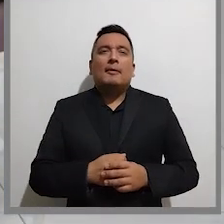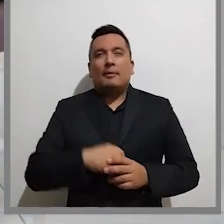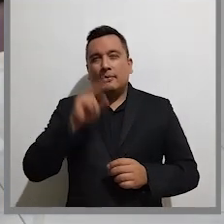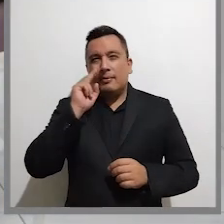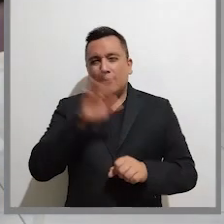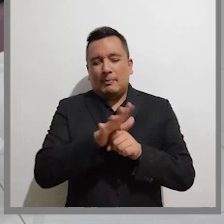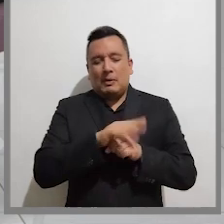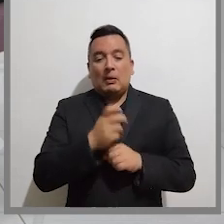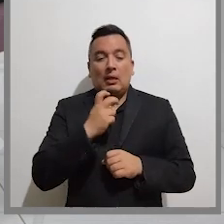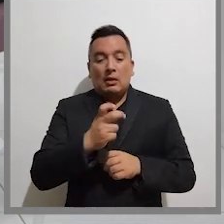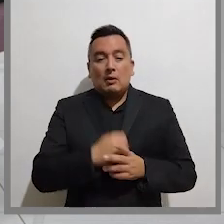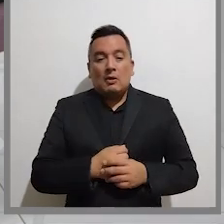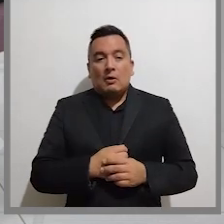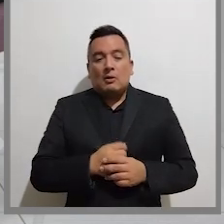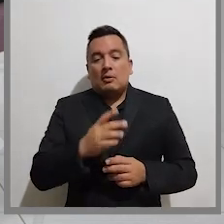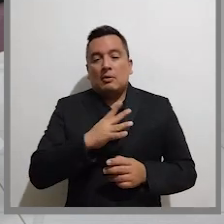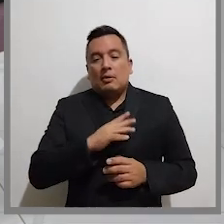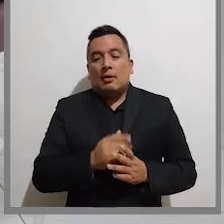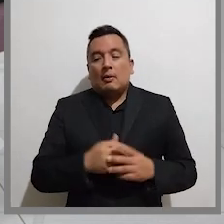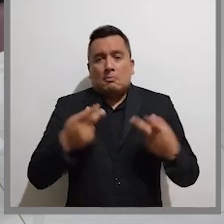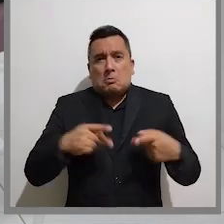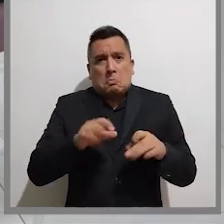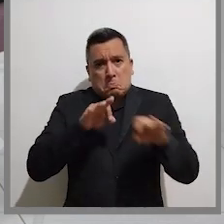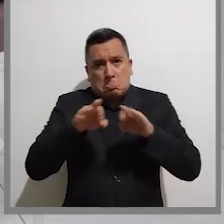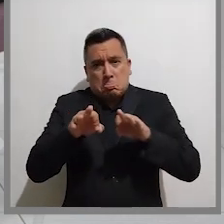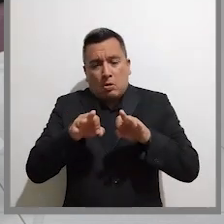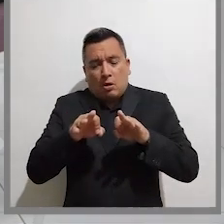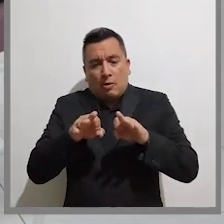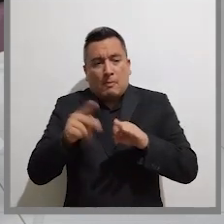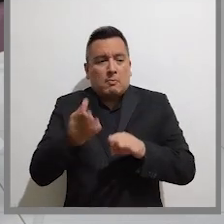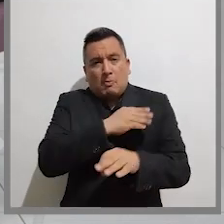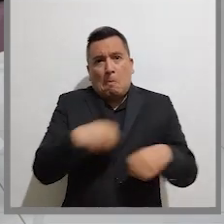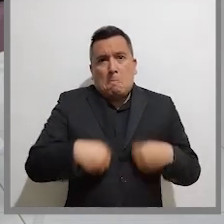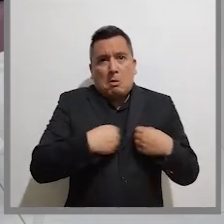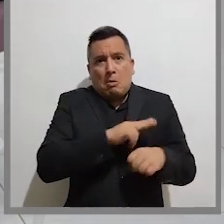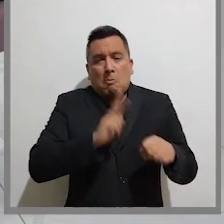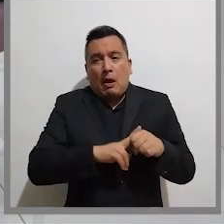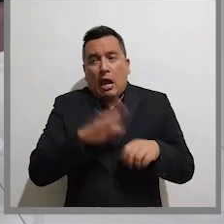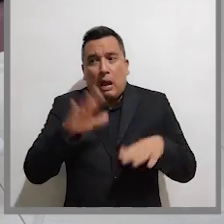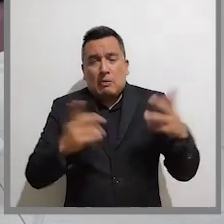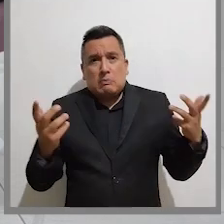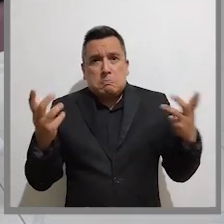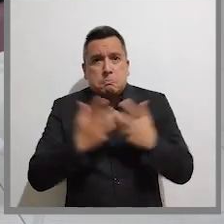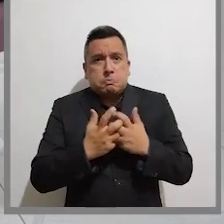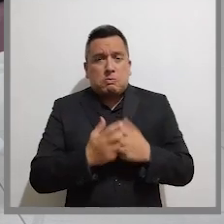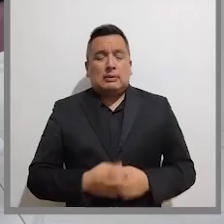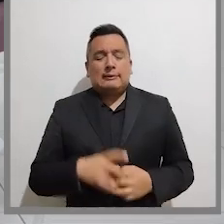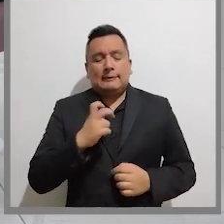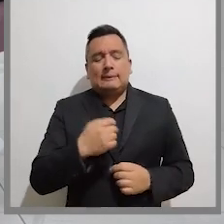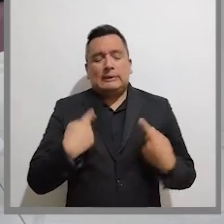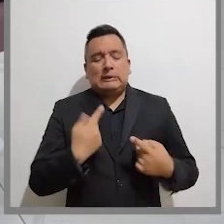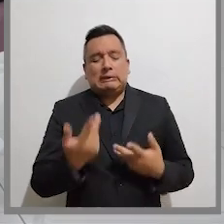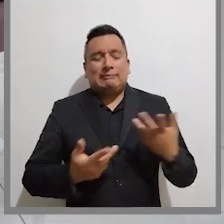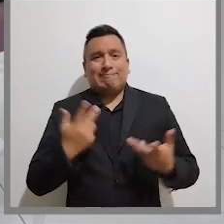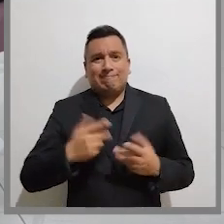enseña cómo esa pequeña línea entre lo público y lo privado se rompe en cualquier momento y afecta de manera directa a la